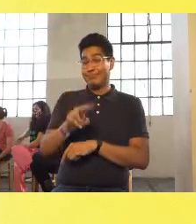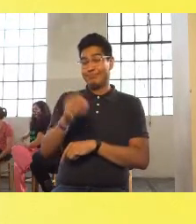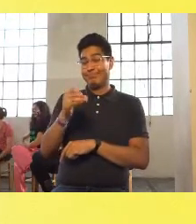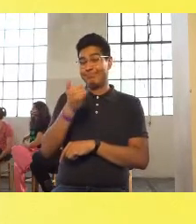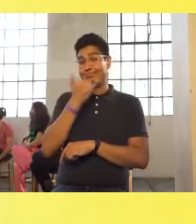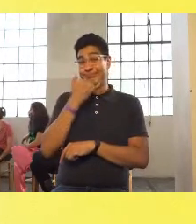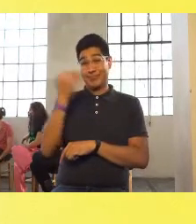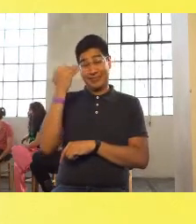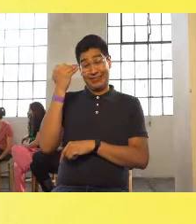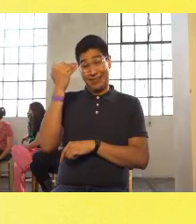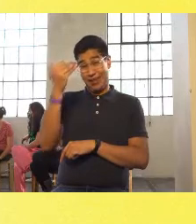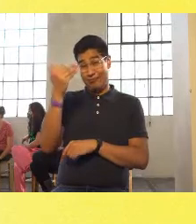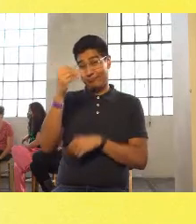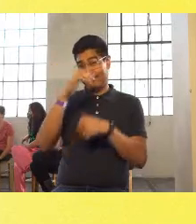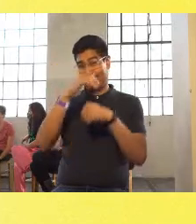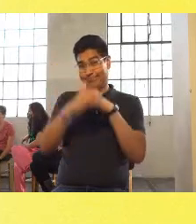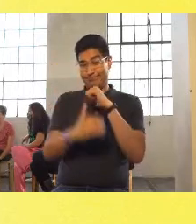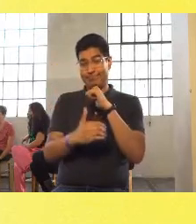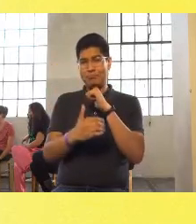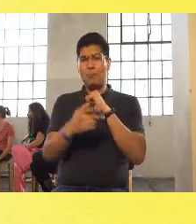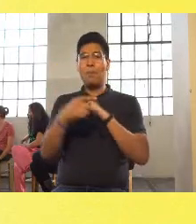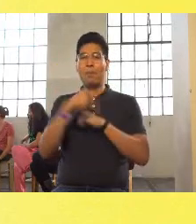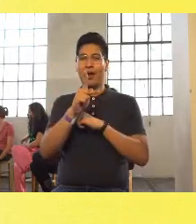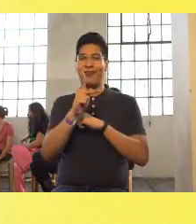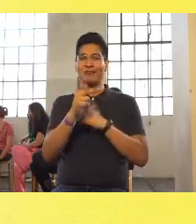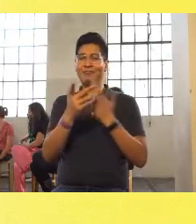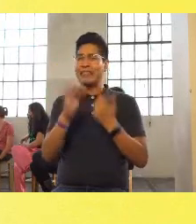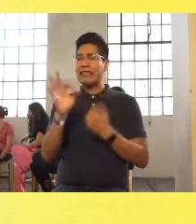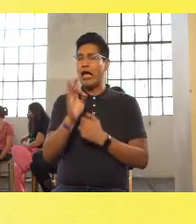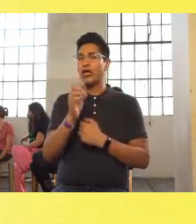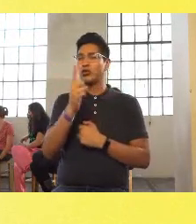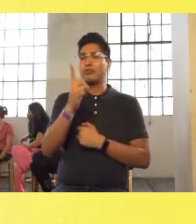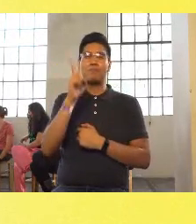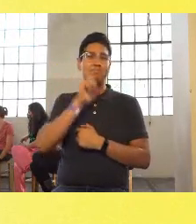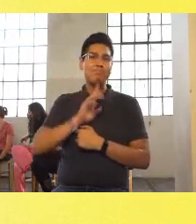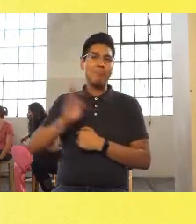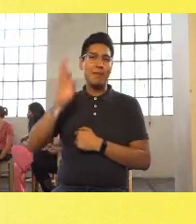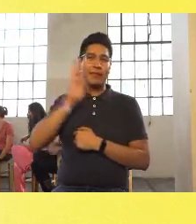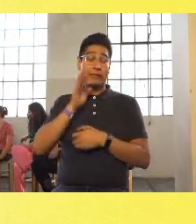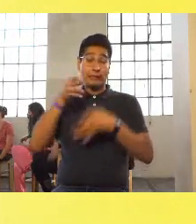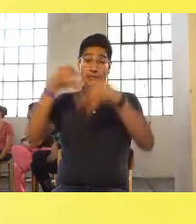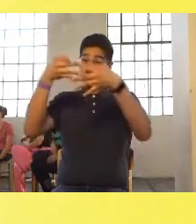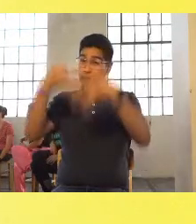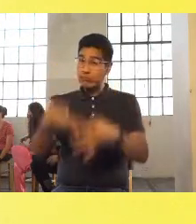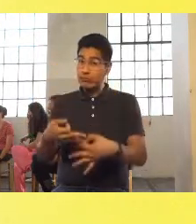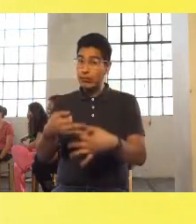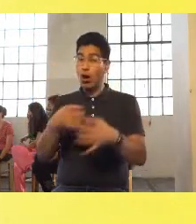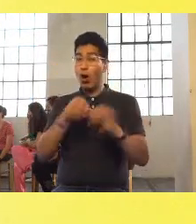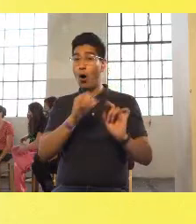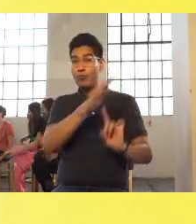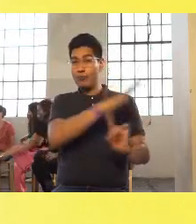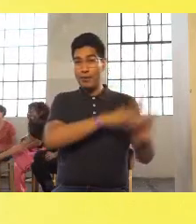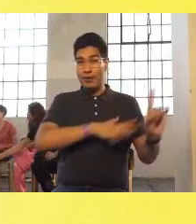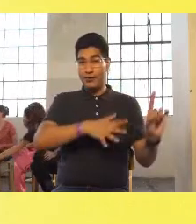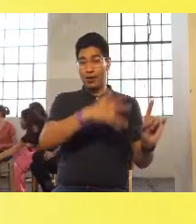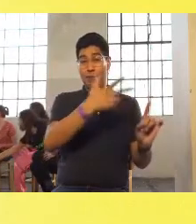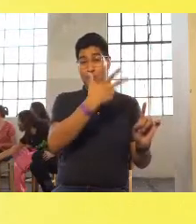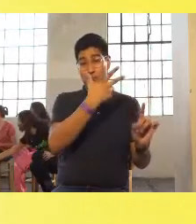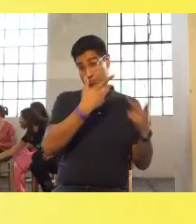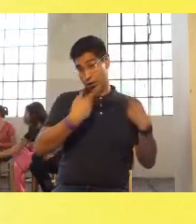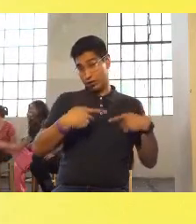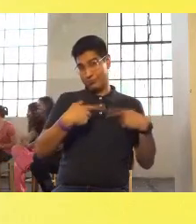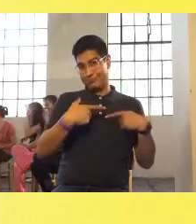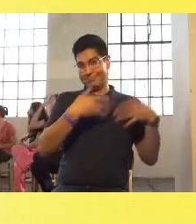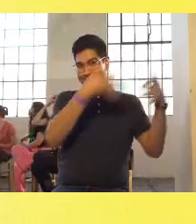pregunta, pues sí, ¿no? No existe la feminista perfecta o el ambientalista perfecto, ¿no? Y si queremos perrear al ritmo de